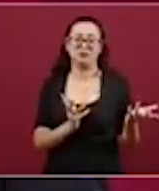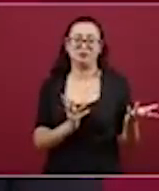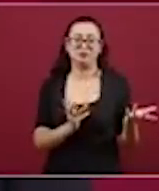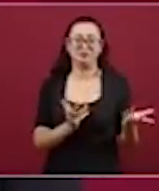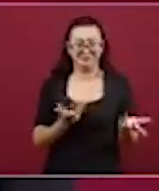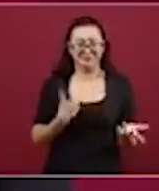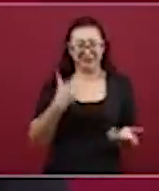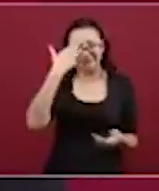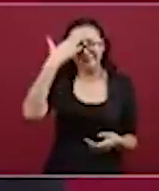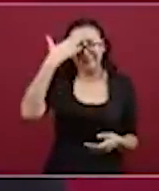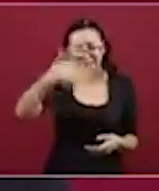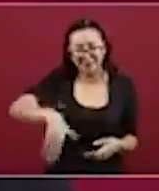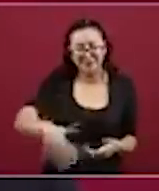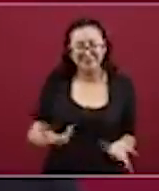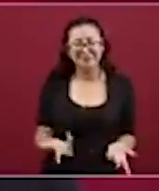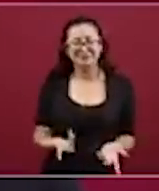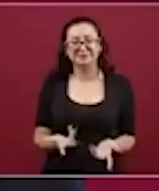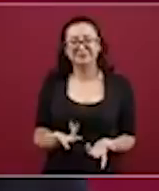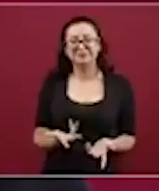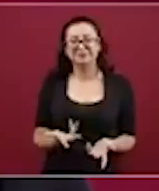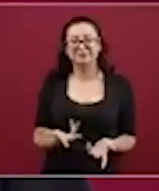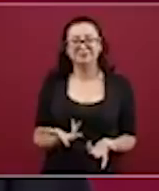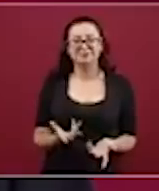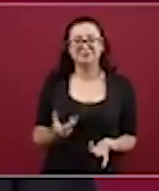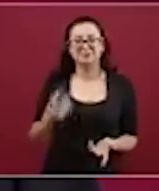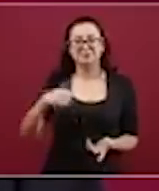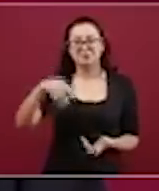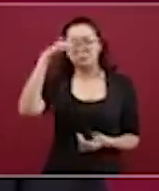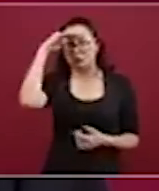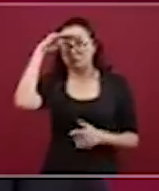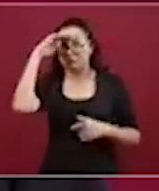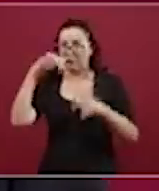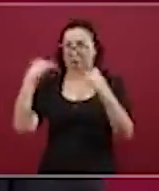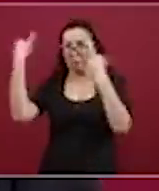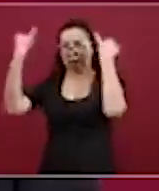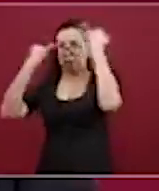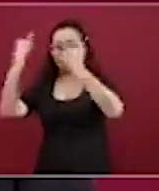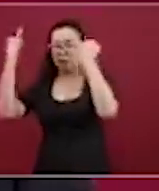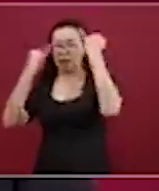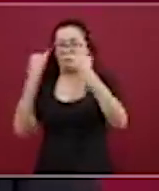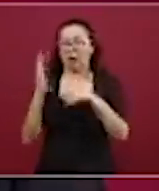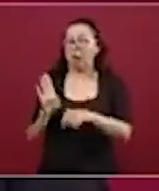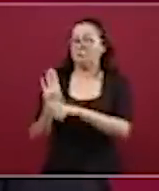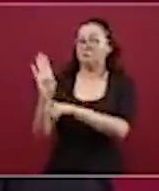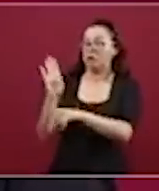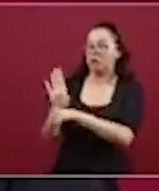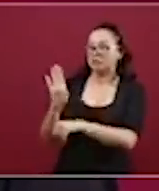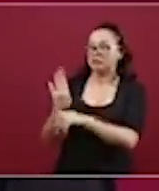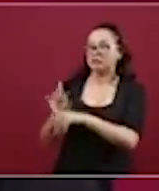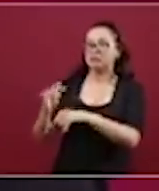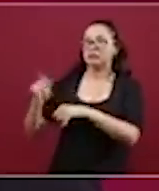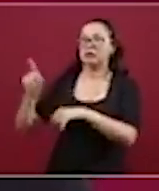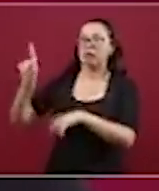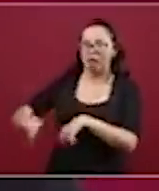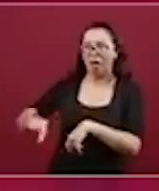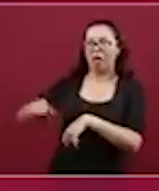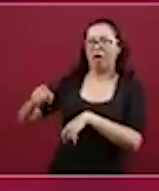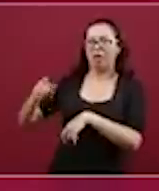a eso me refiero, para que no se vaya a malinterpretar, que no somos Brasil o no somos